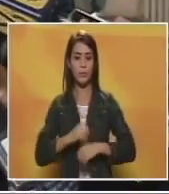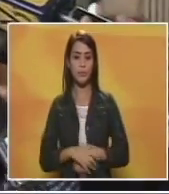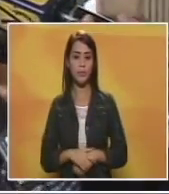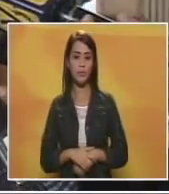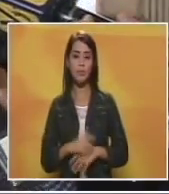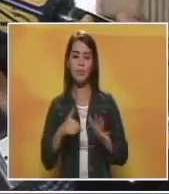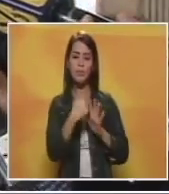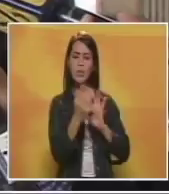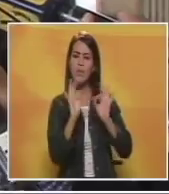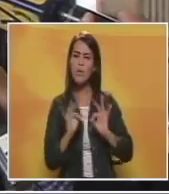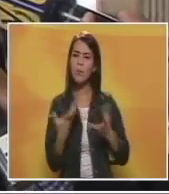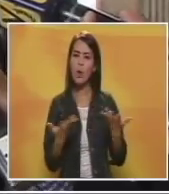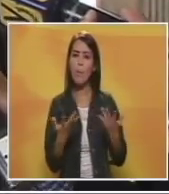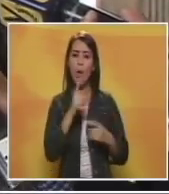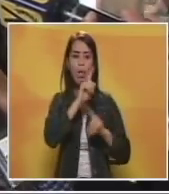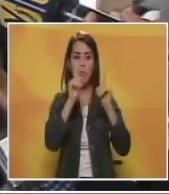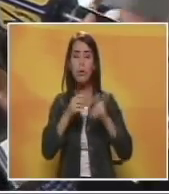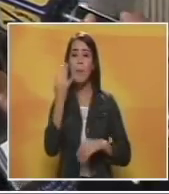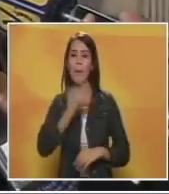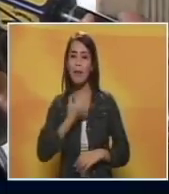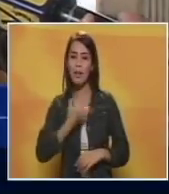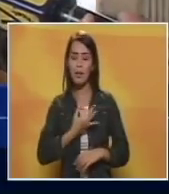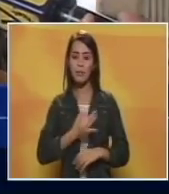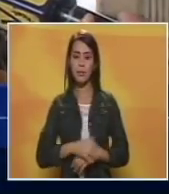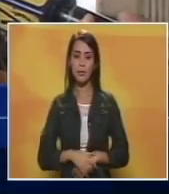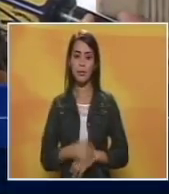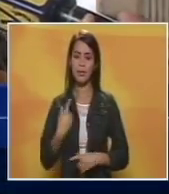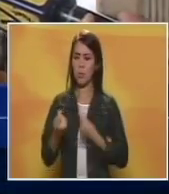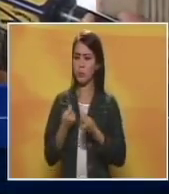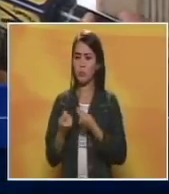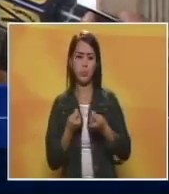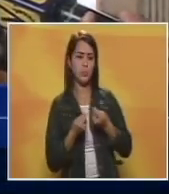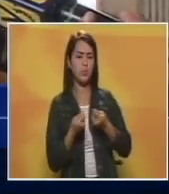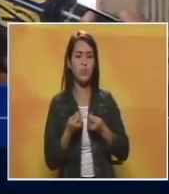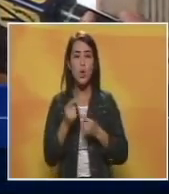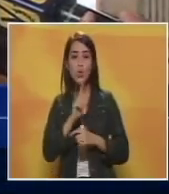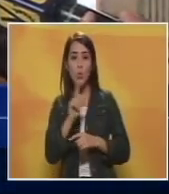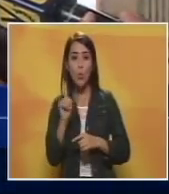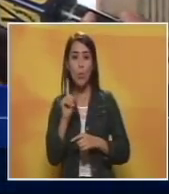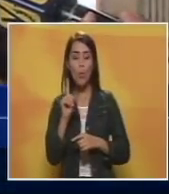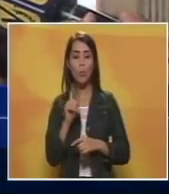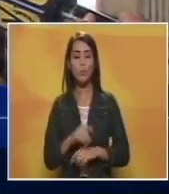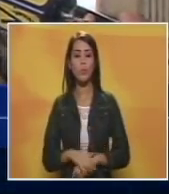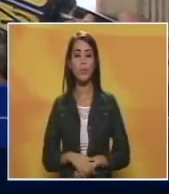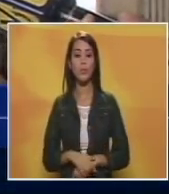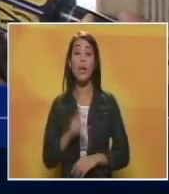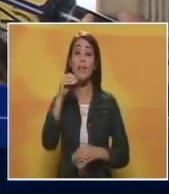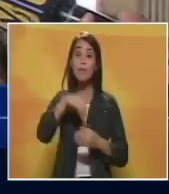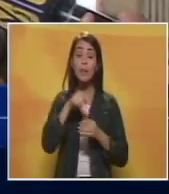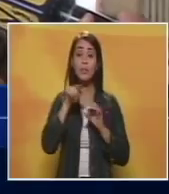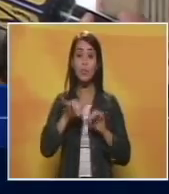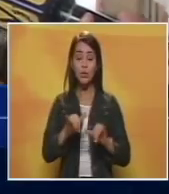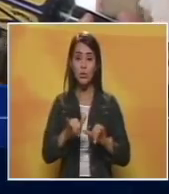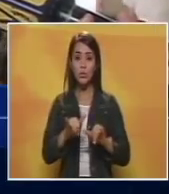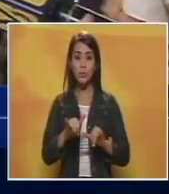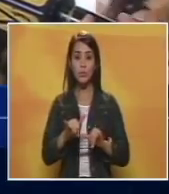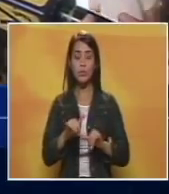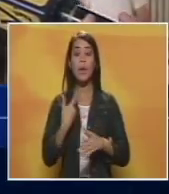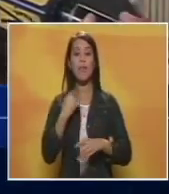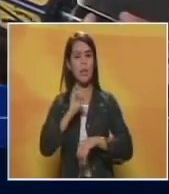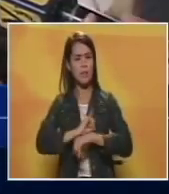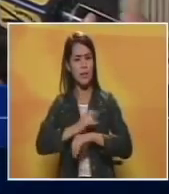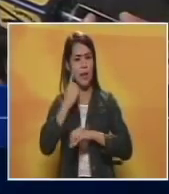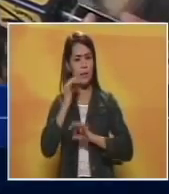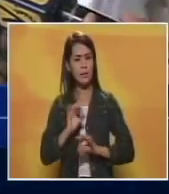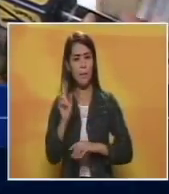ser una encuesta verdadera, sin manipulación, con un control dentro de lo que tiene que ver la eclesiastía